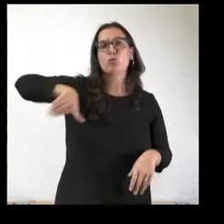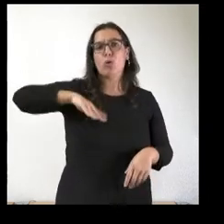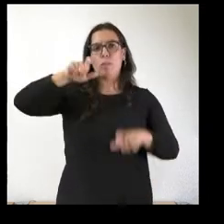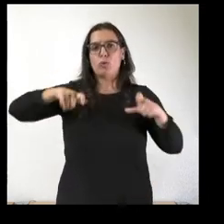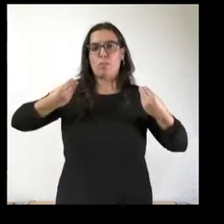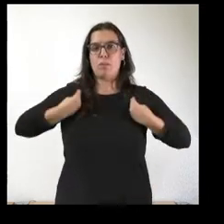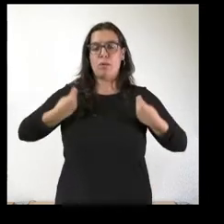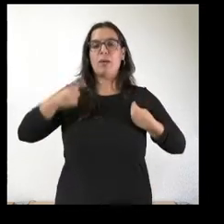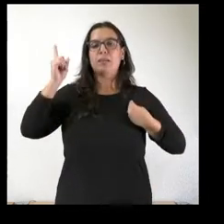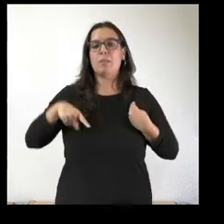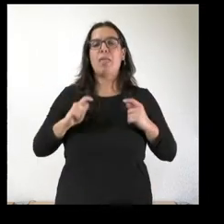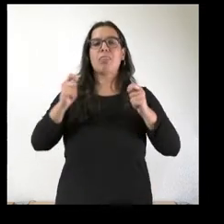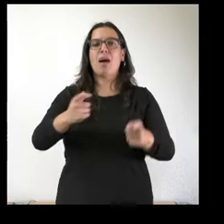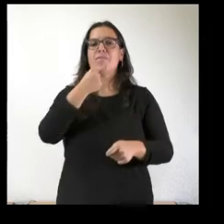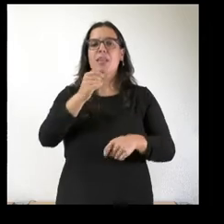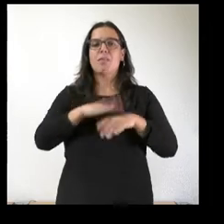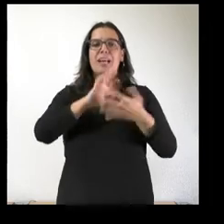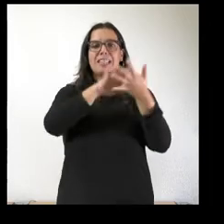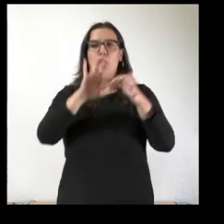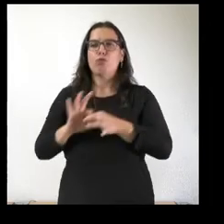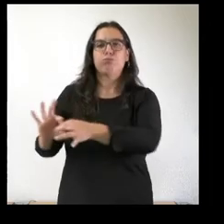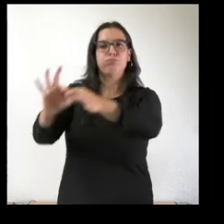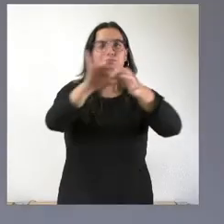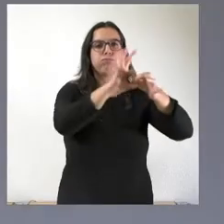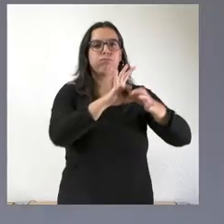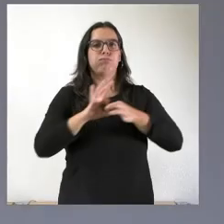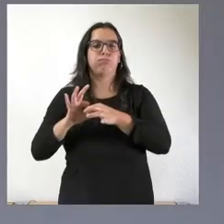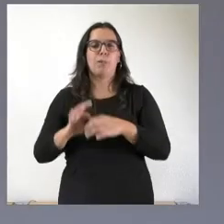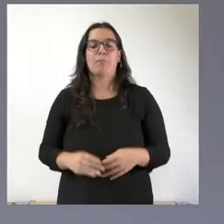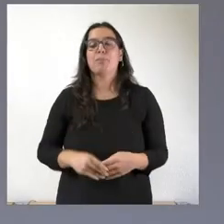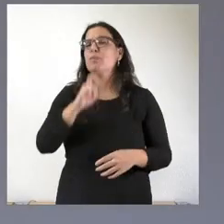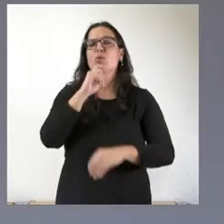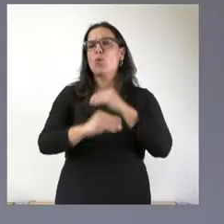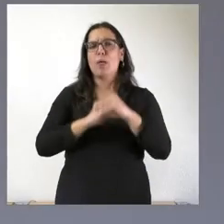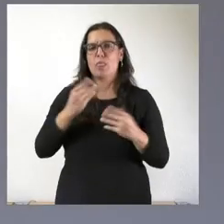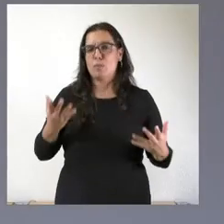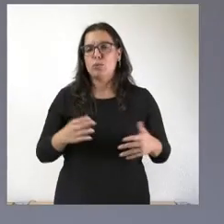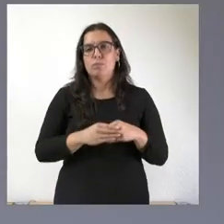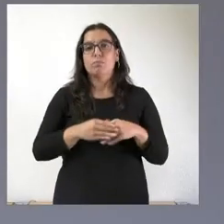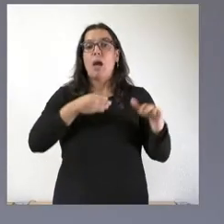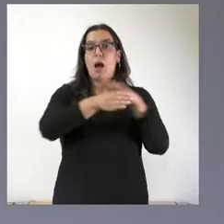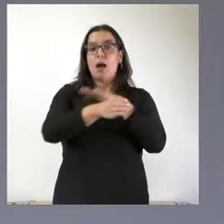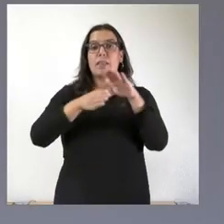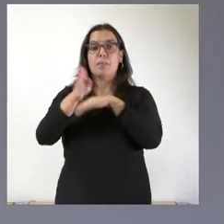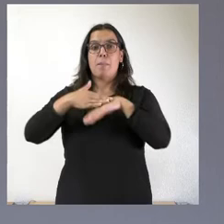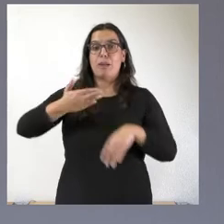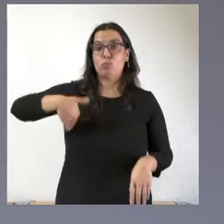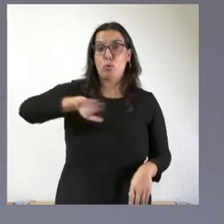la cohesión y vertebración social de Castilla y León. ¿Y cómo lo vamos a hacer? Con una accesibilidad